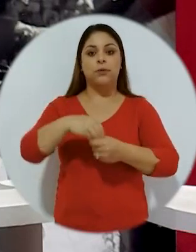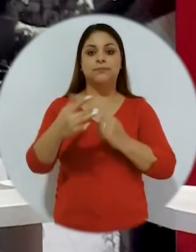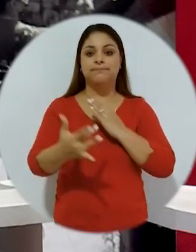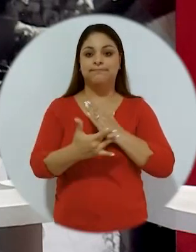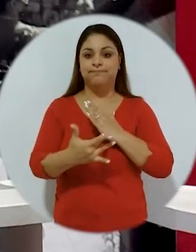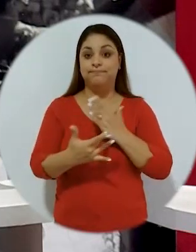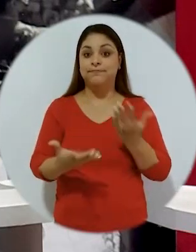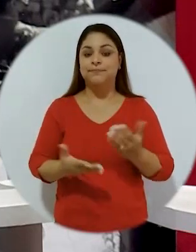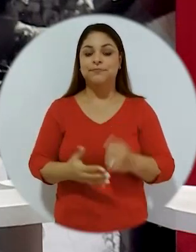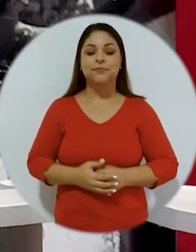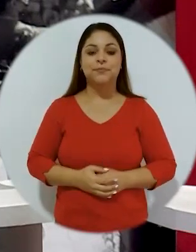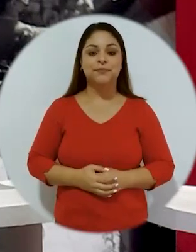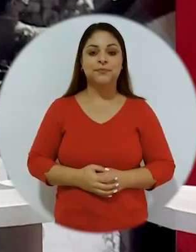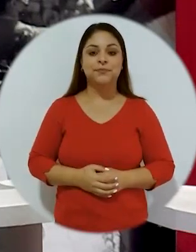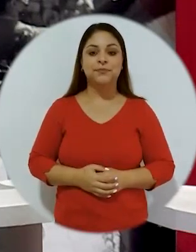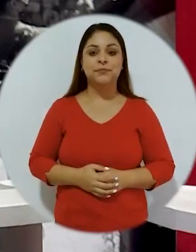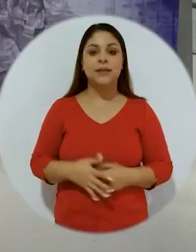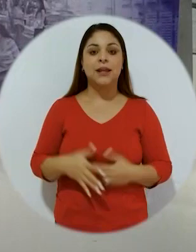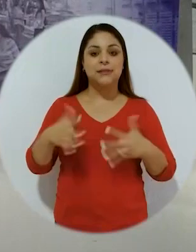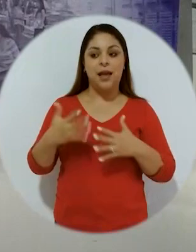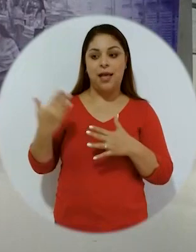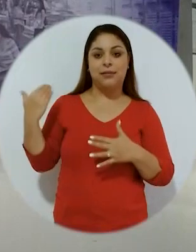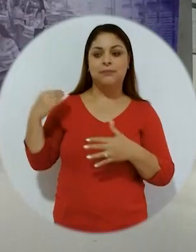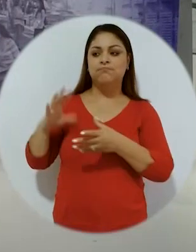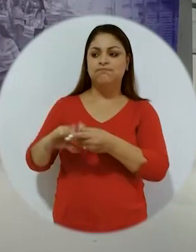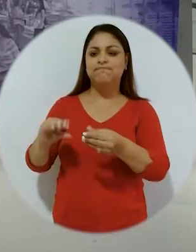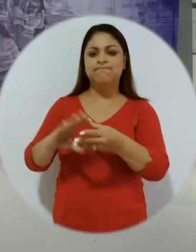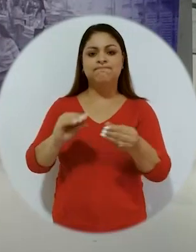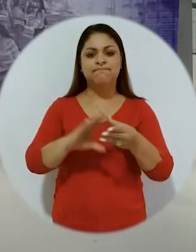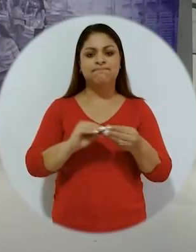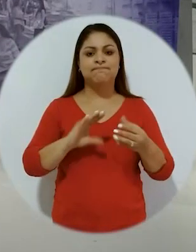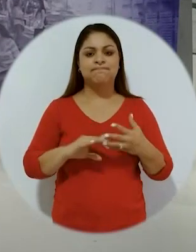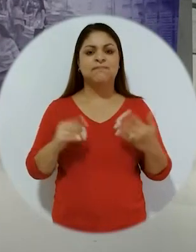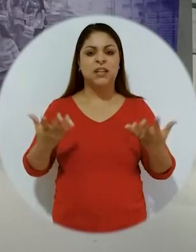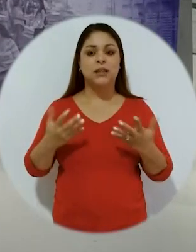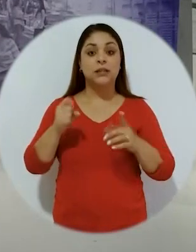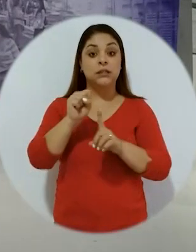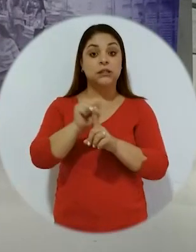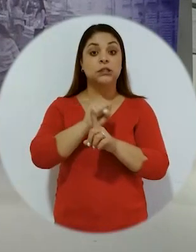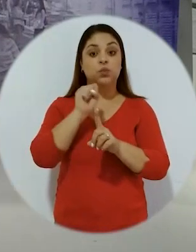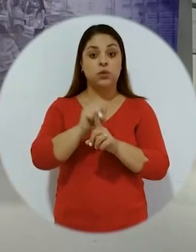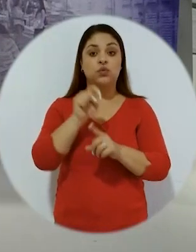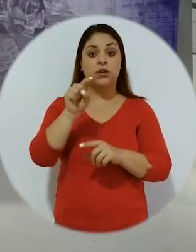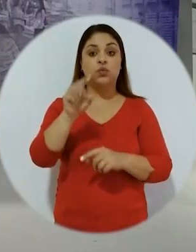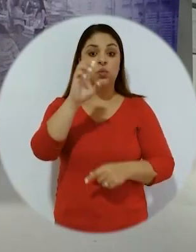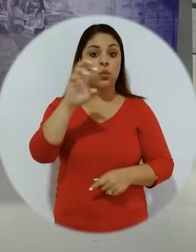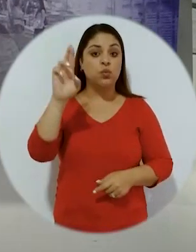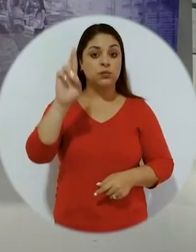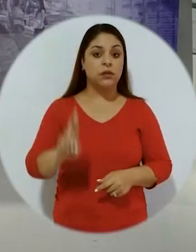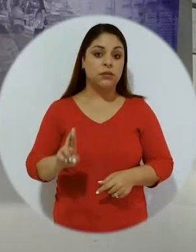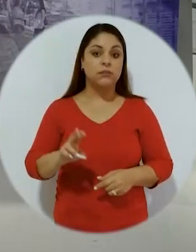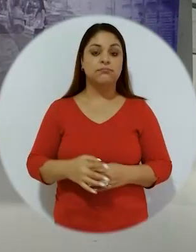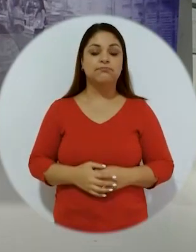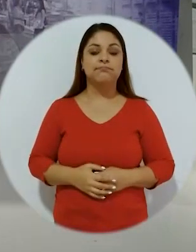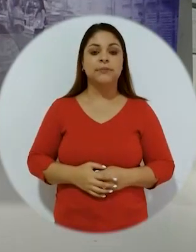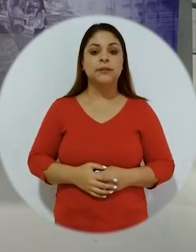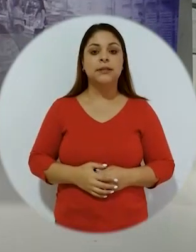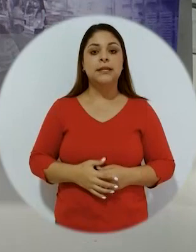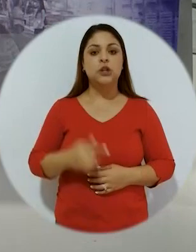supuesto ese enfoque sostenible. Comentábamos un poco sobre la situación de este tema en Costa Rica.